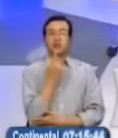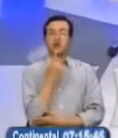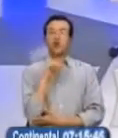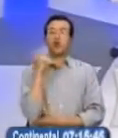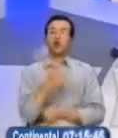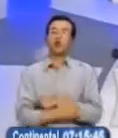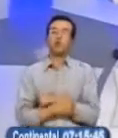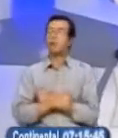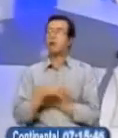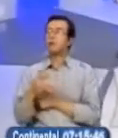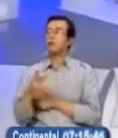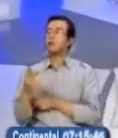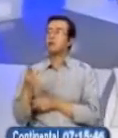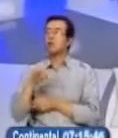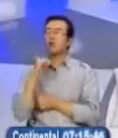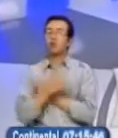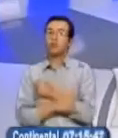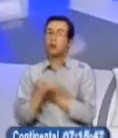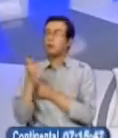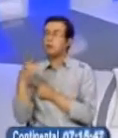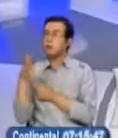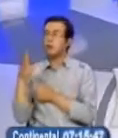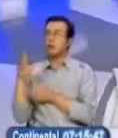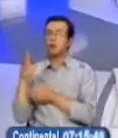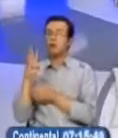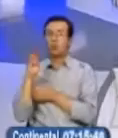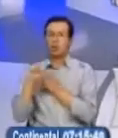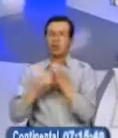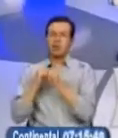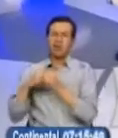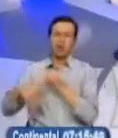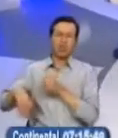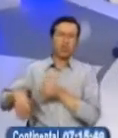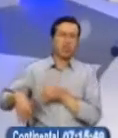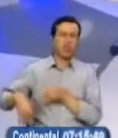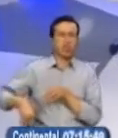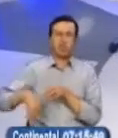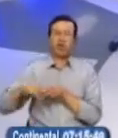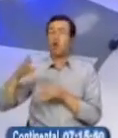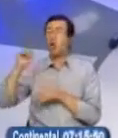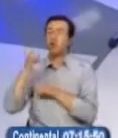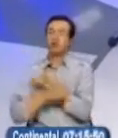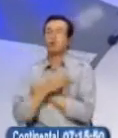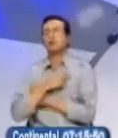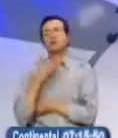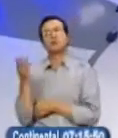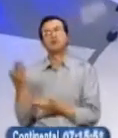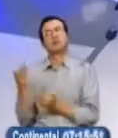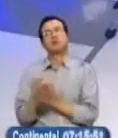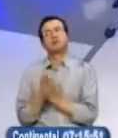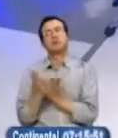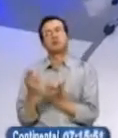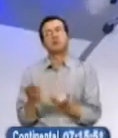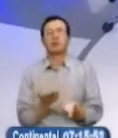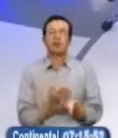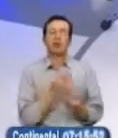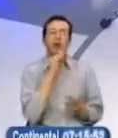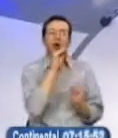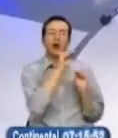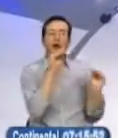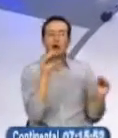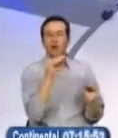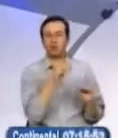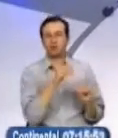importar el conocimiento que generalmente estaba rezagado 40 años, 30 años, y transmitir ese conocimiento a los